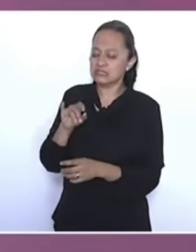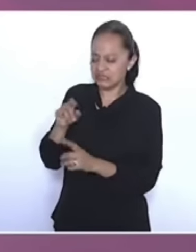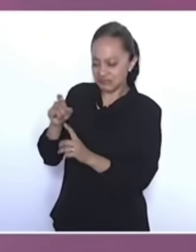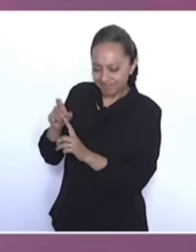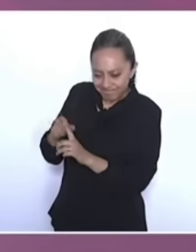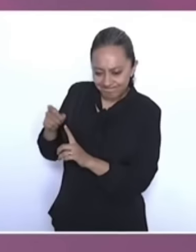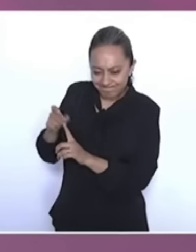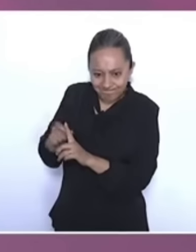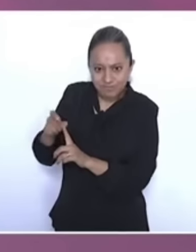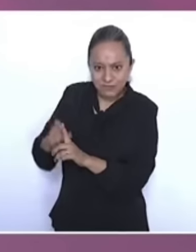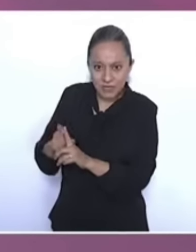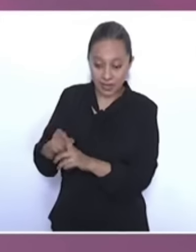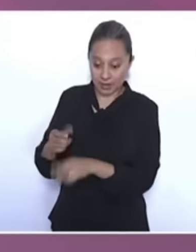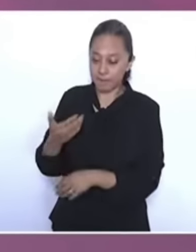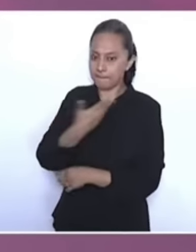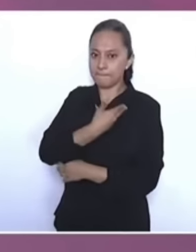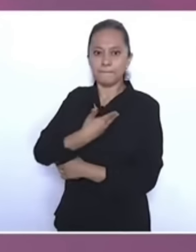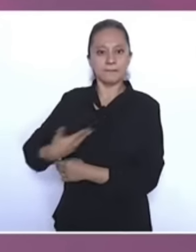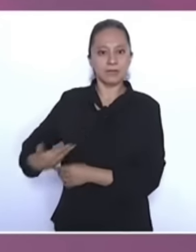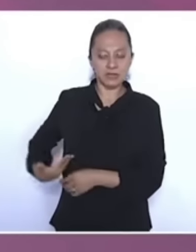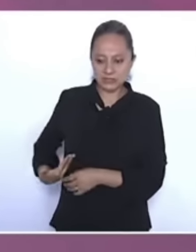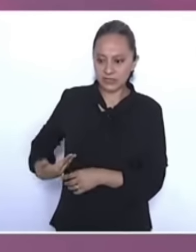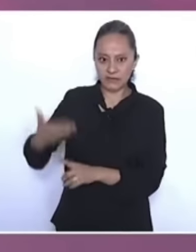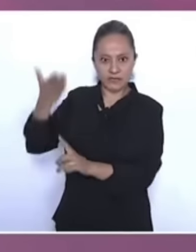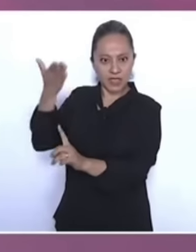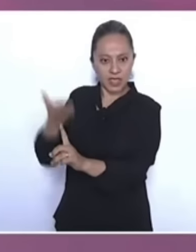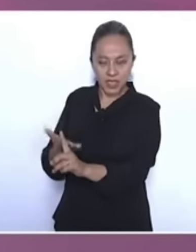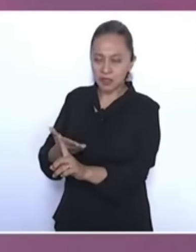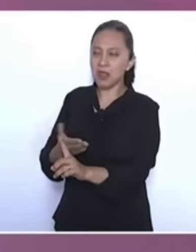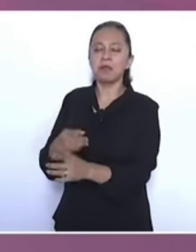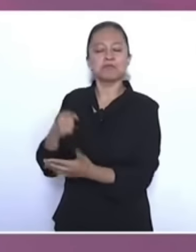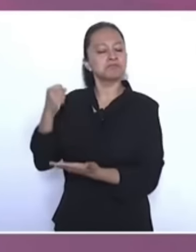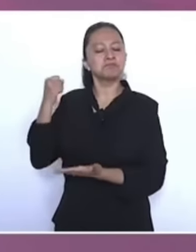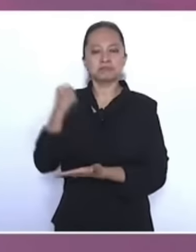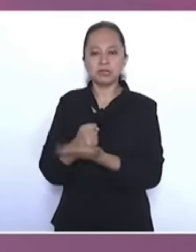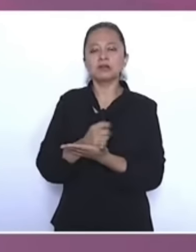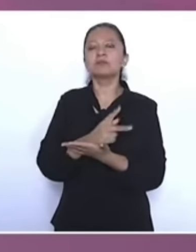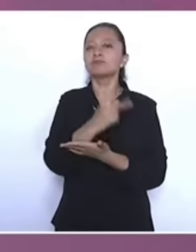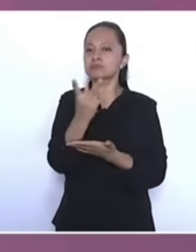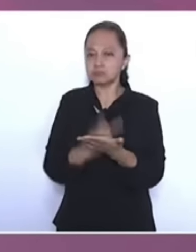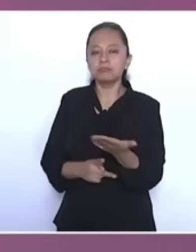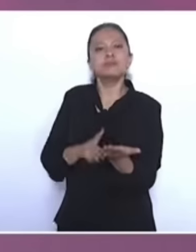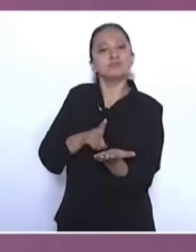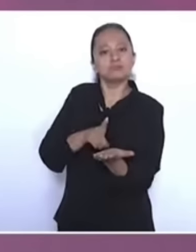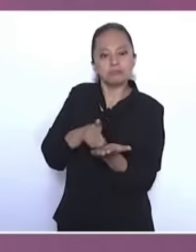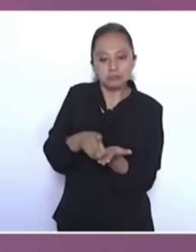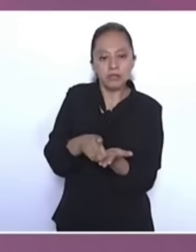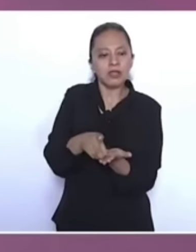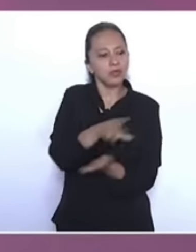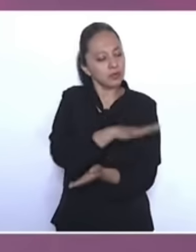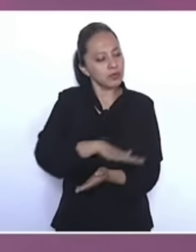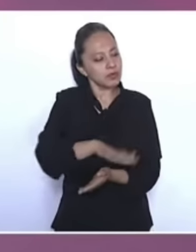presidente López Obrador estableció estos programas como un derecho para los